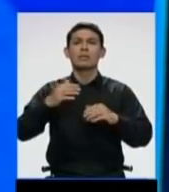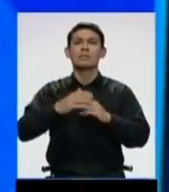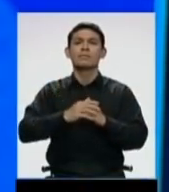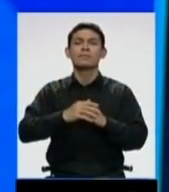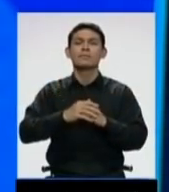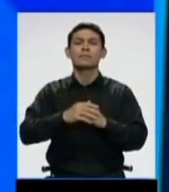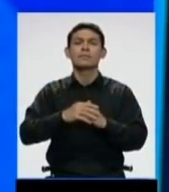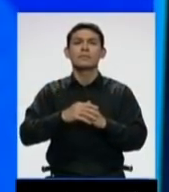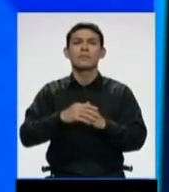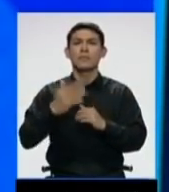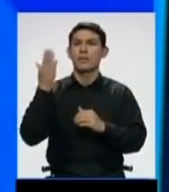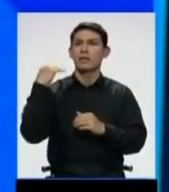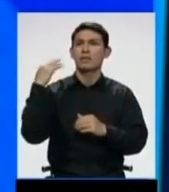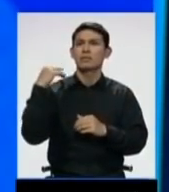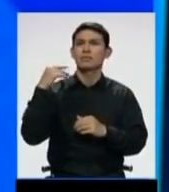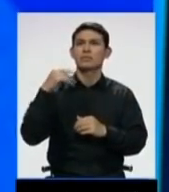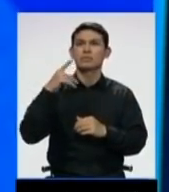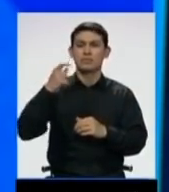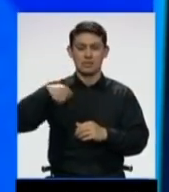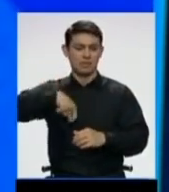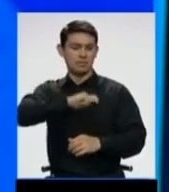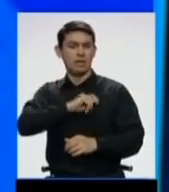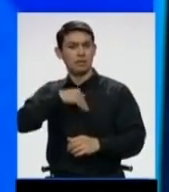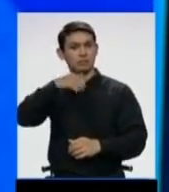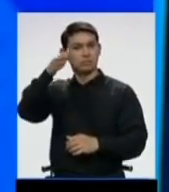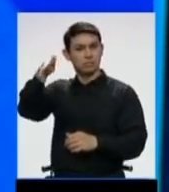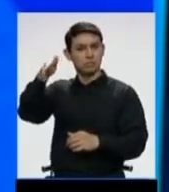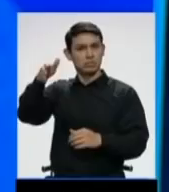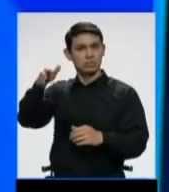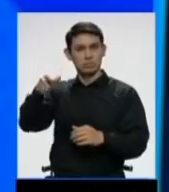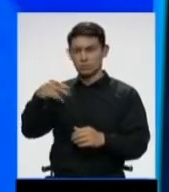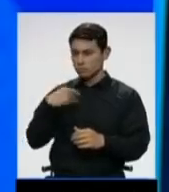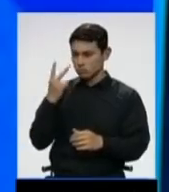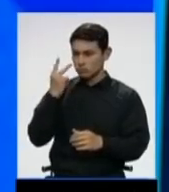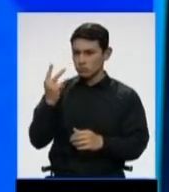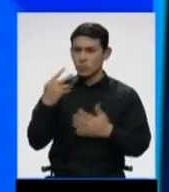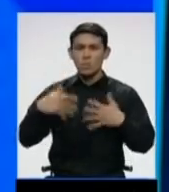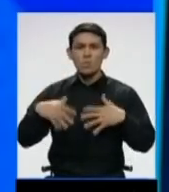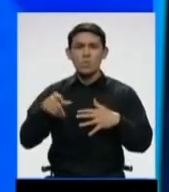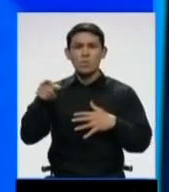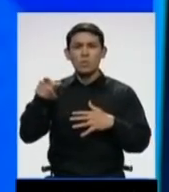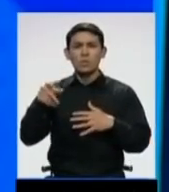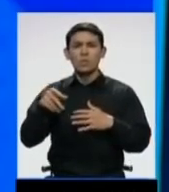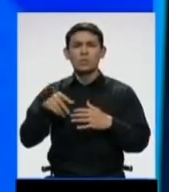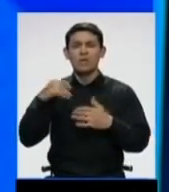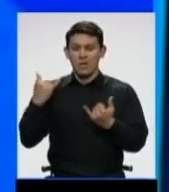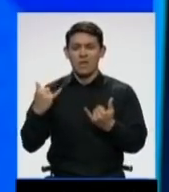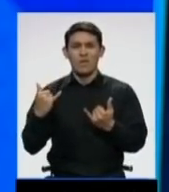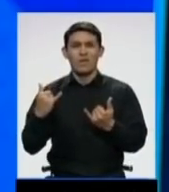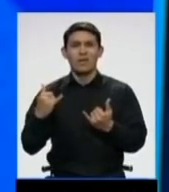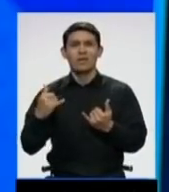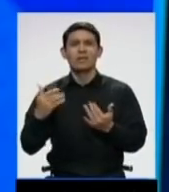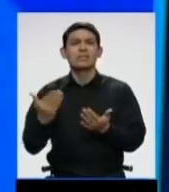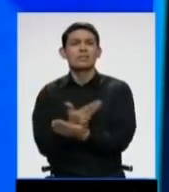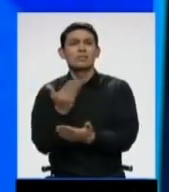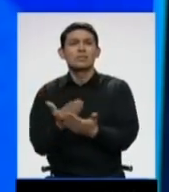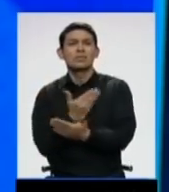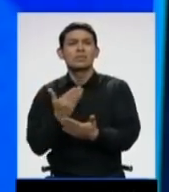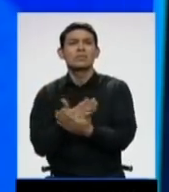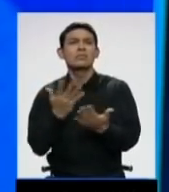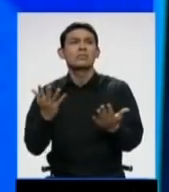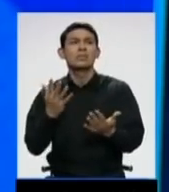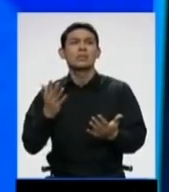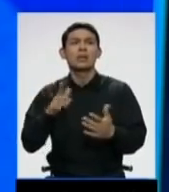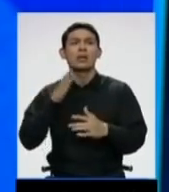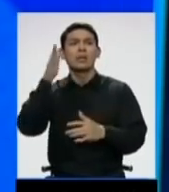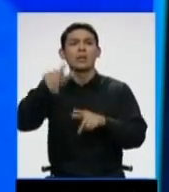será en Barcelona, hace unos años me encontré con el alcalde Muñoz ahí, todos sabemos que la tendencia del mundo en este momento es ir hacia las ciudades